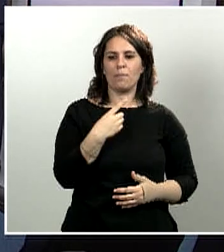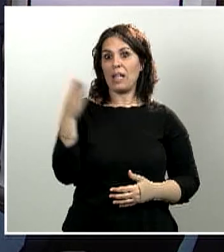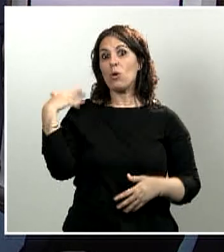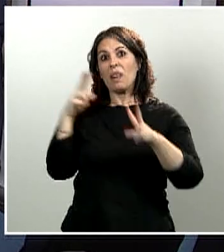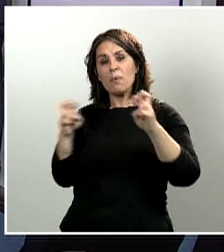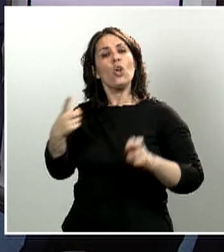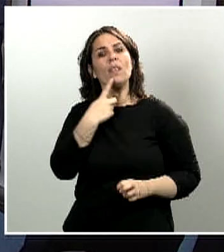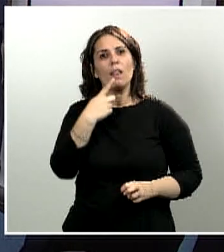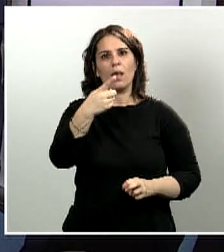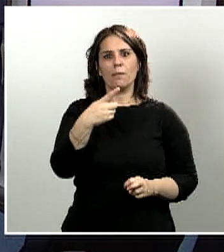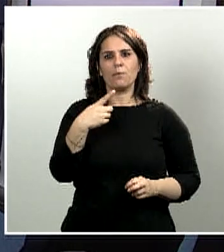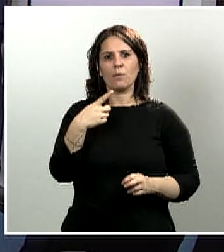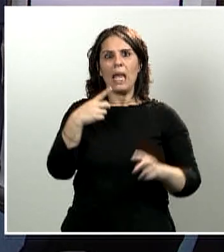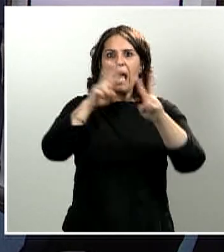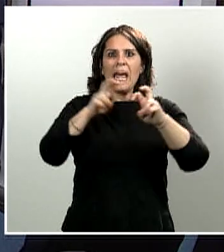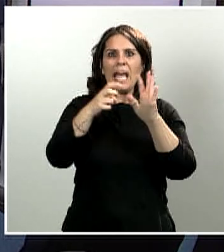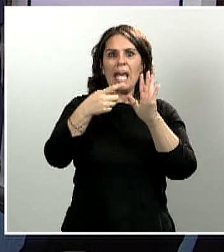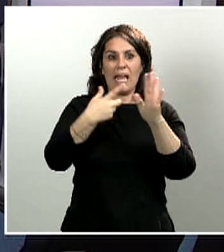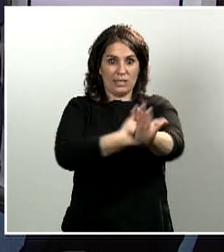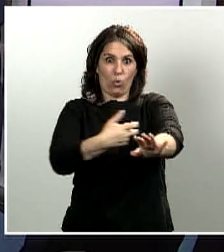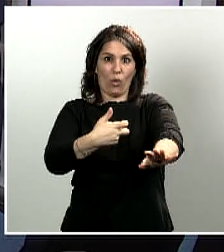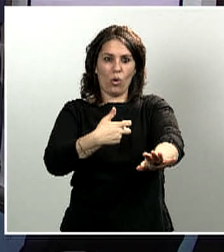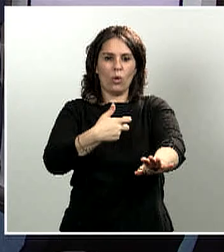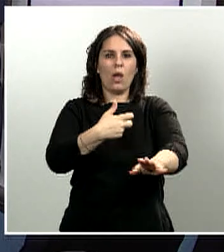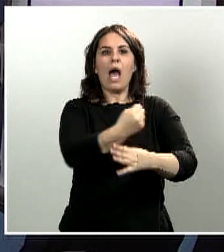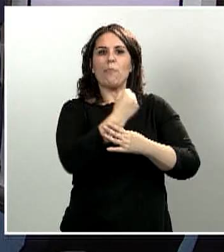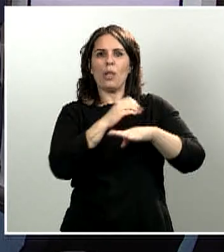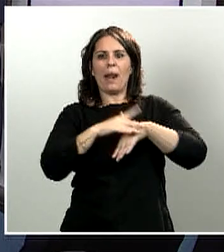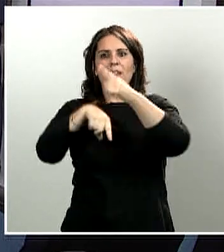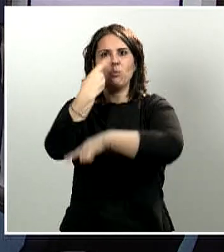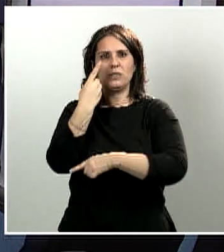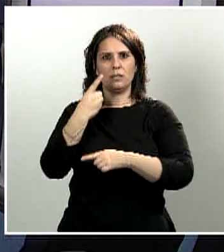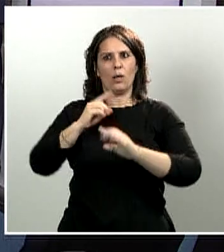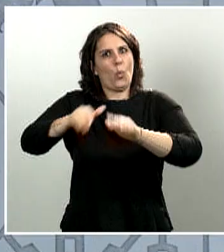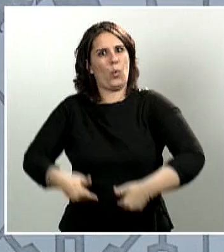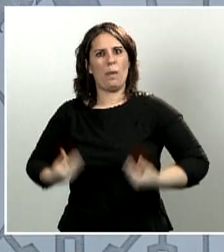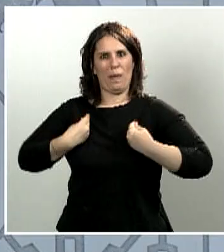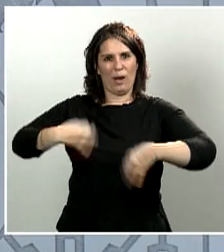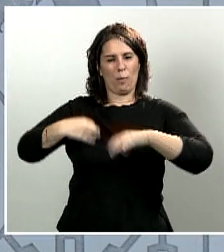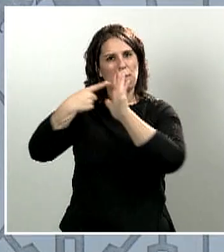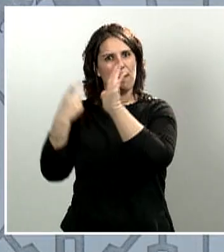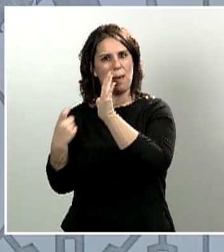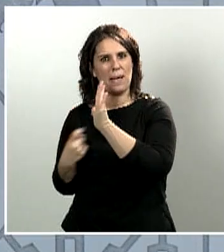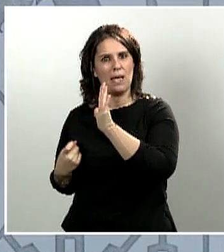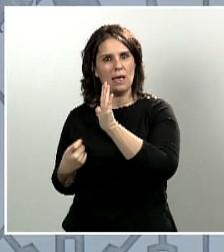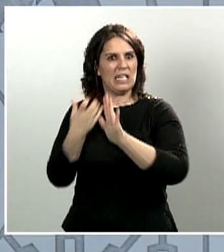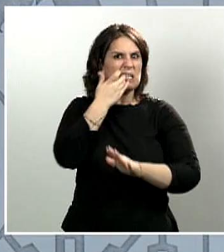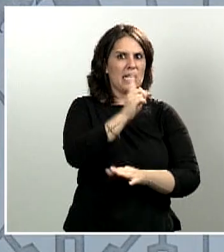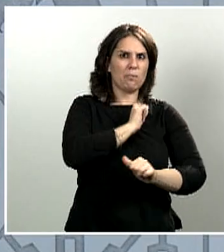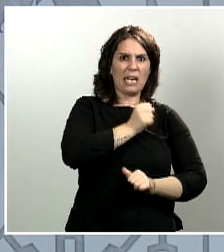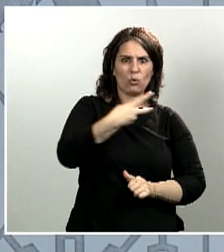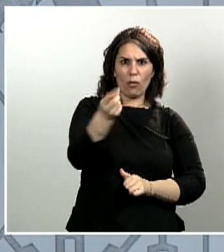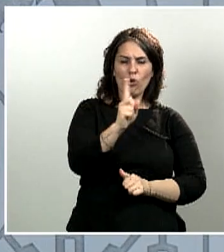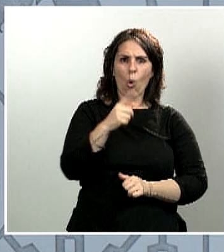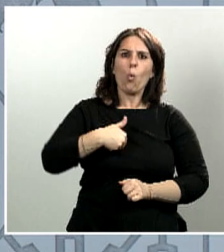en ese estudio. ¿Cuándo se prevé que esté listo? ¿En qué se apoyará hasta entonces? Bien, el estudio de seroprevalencia, que no es un